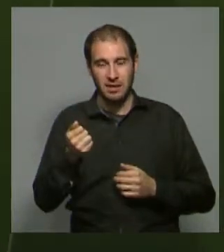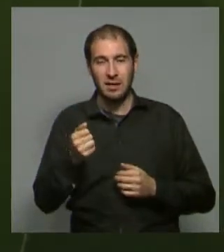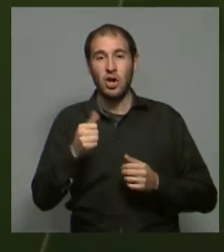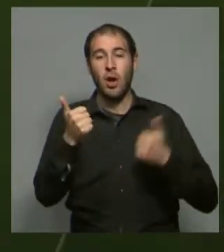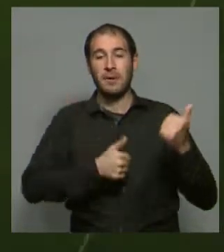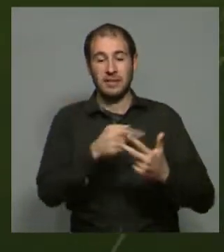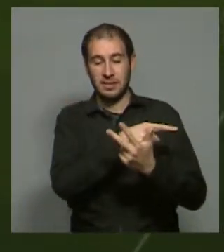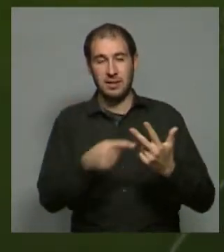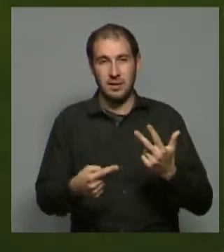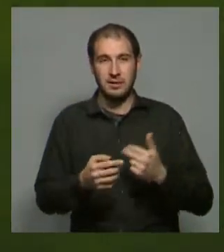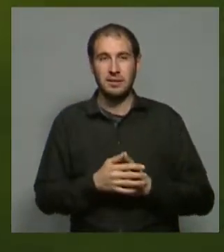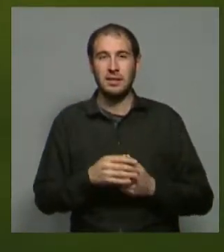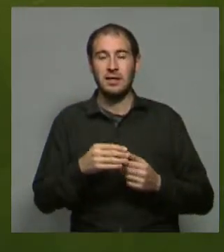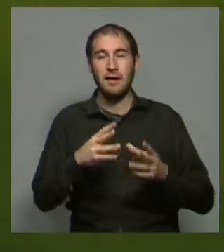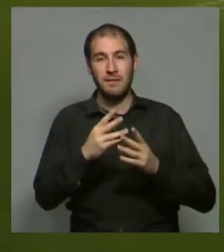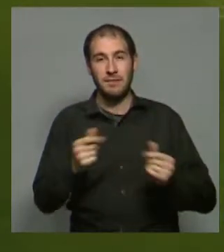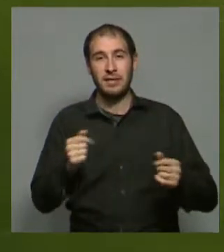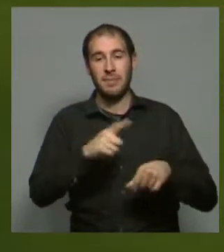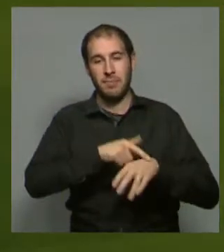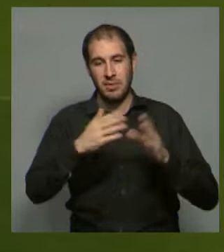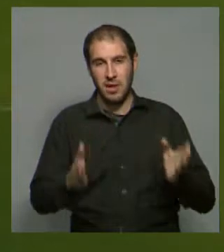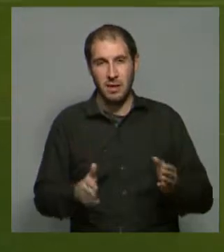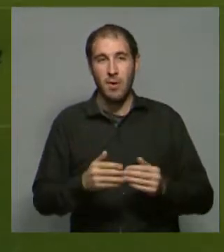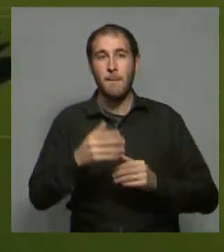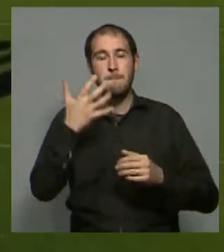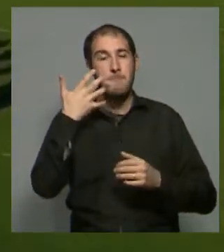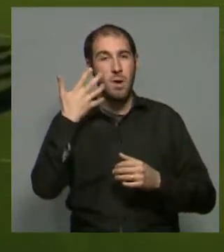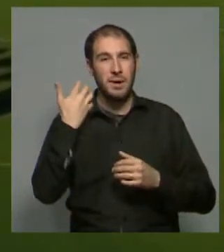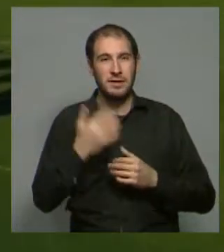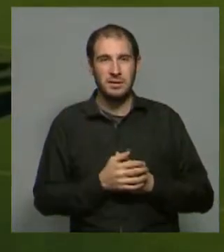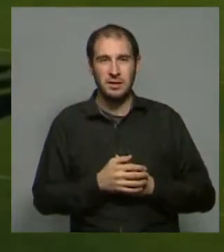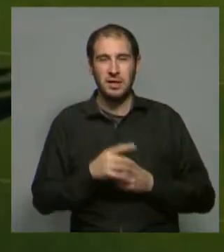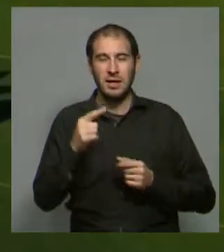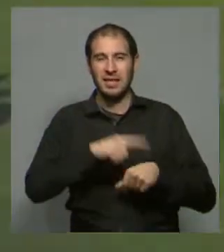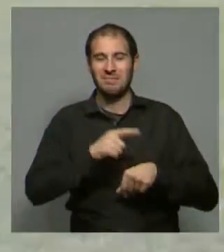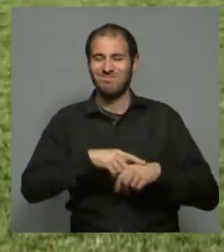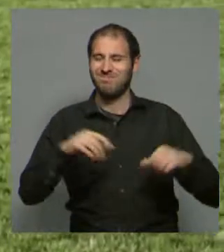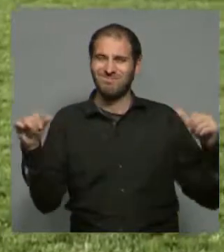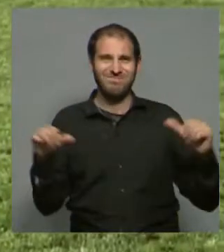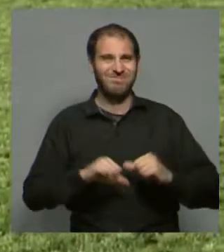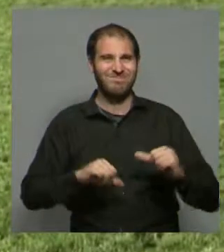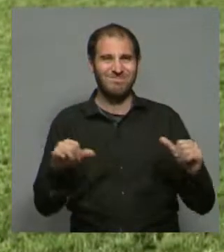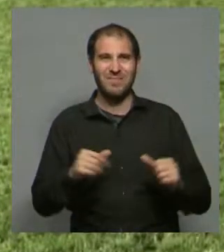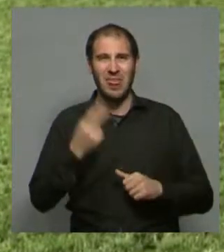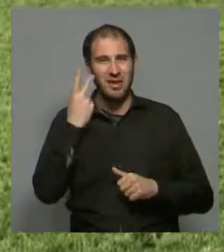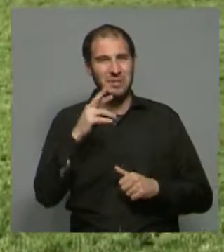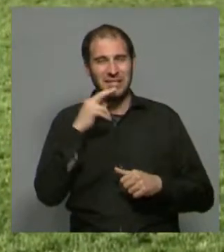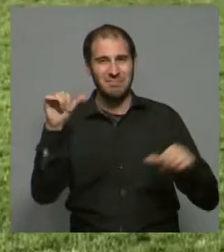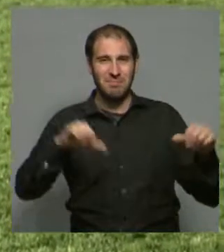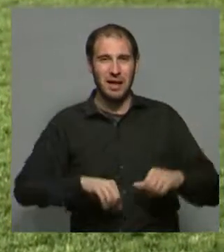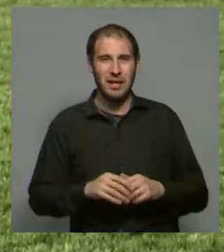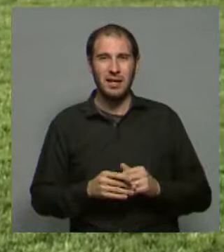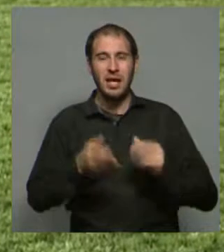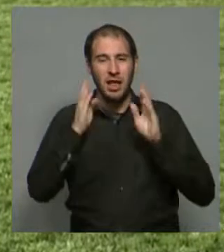tres partidos que serían el cierre de la temporada de los Pumas, que no han tenido una buena temporada, un buen 2017, y que